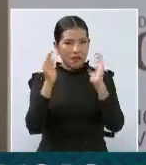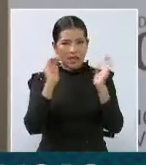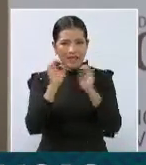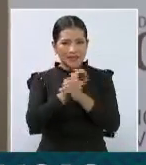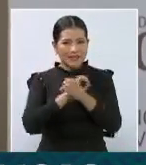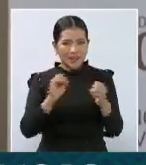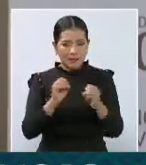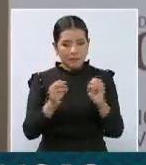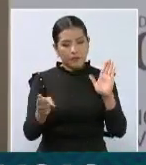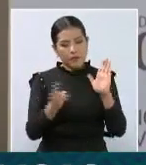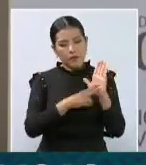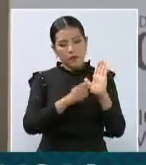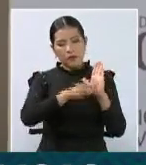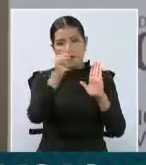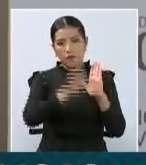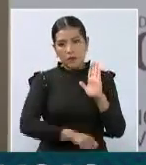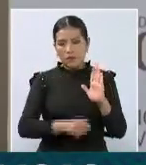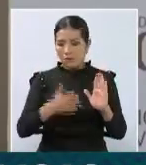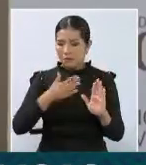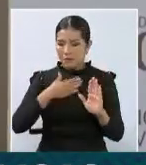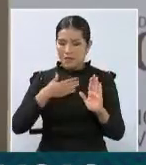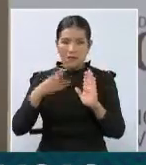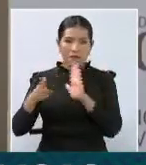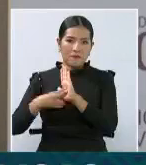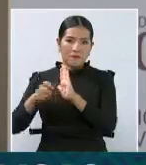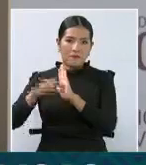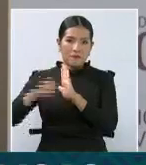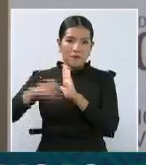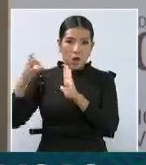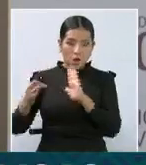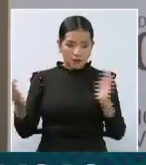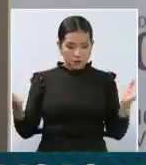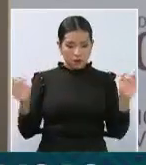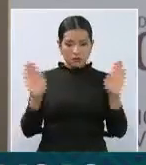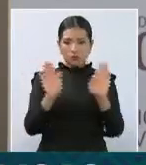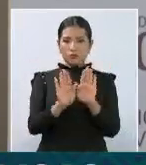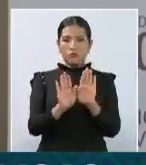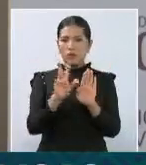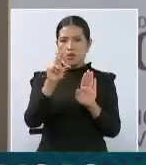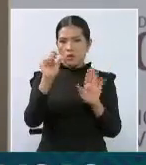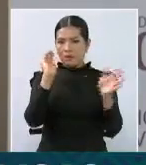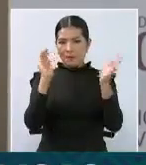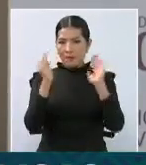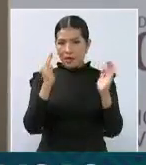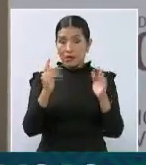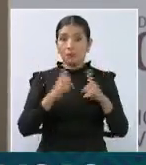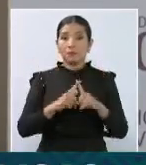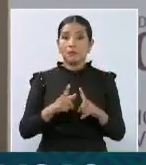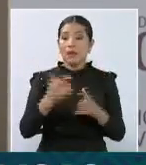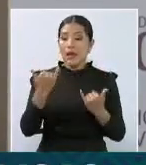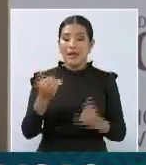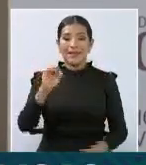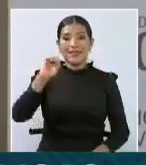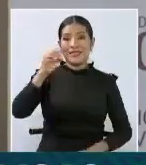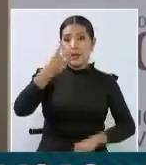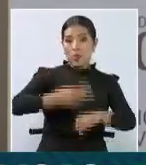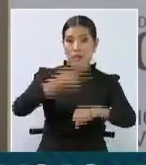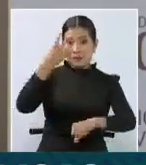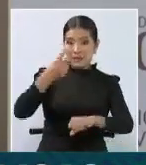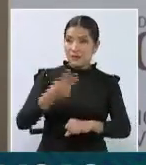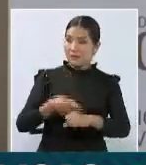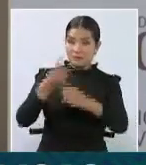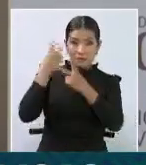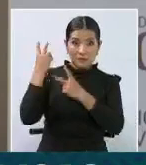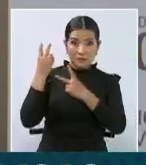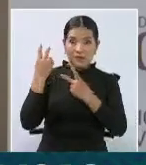10% esta firma a la mía. Pero ya ahora han debido practicar en estos meses y